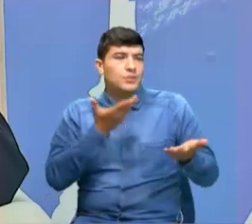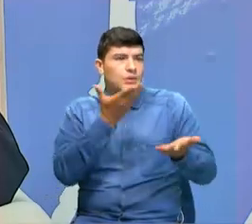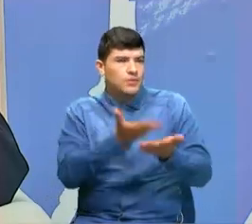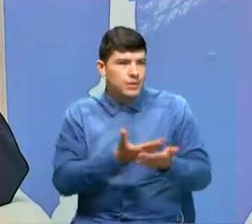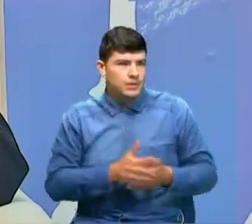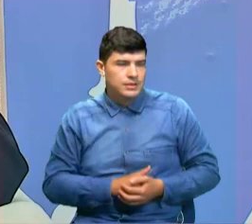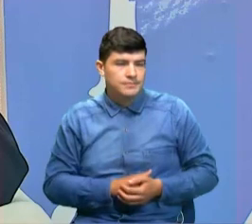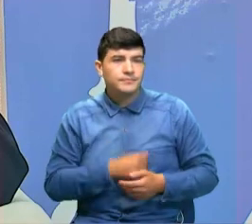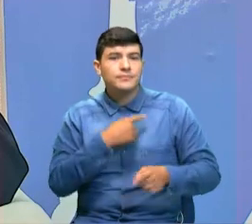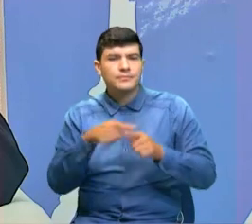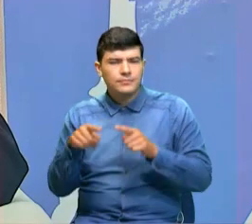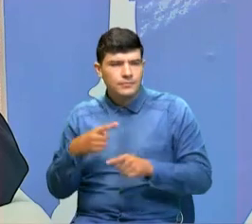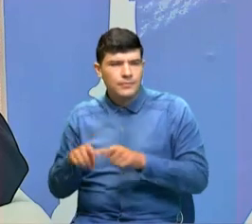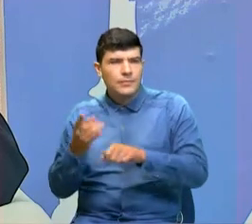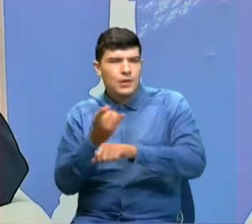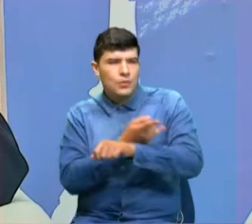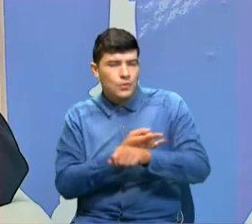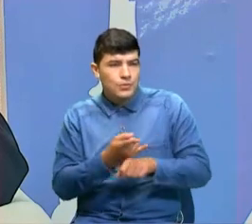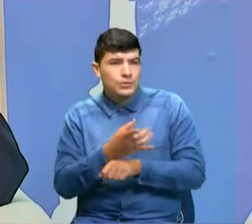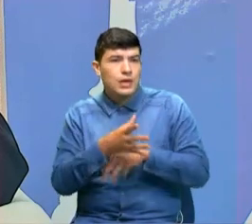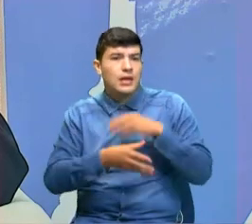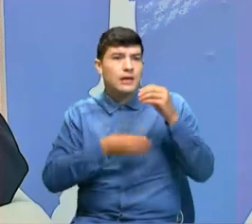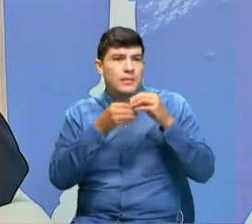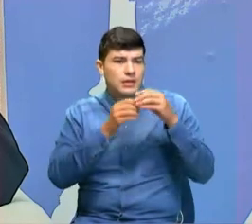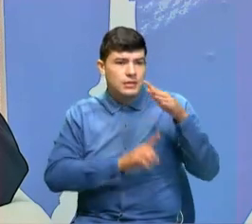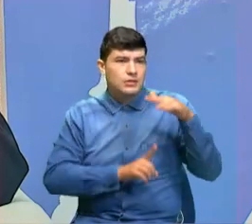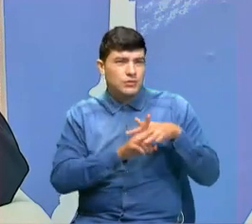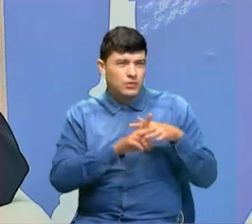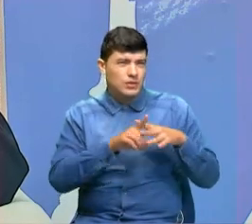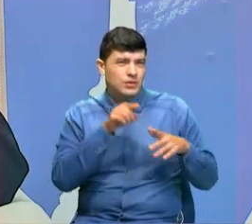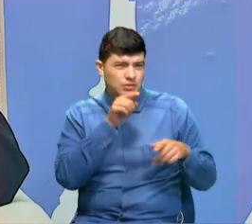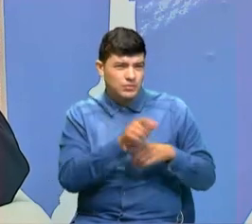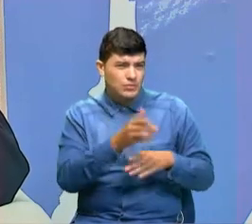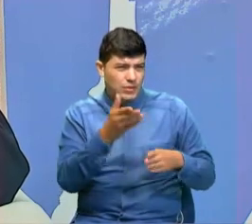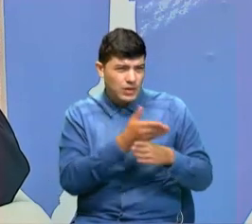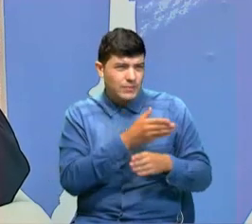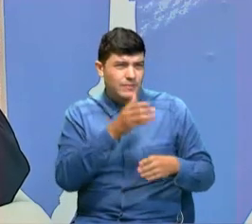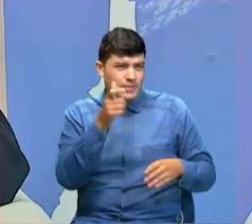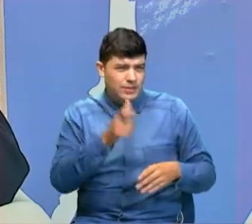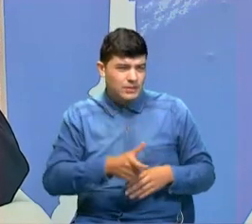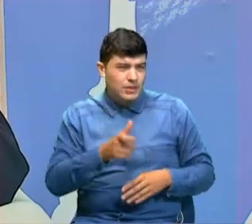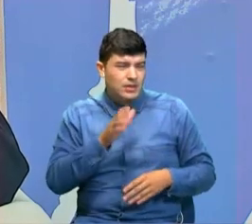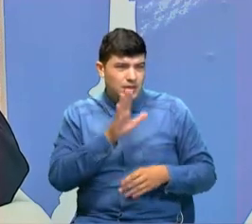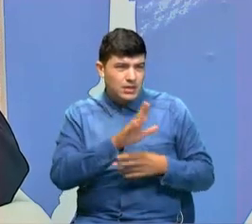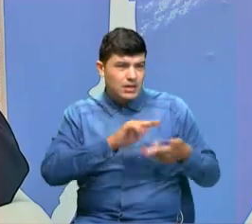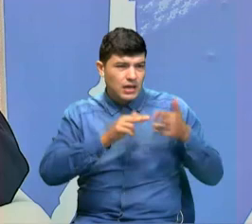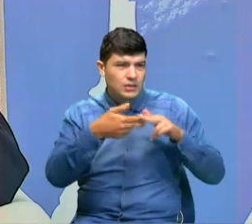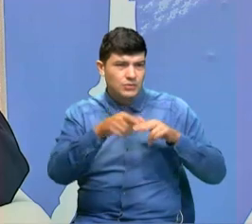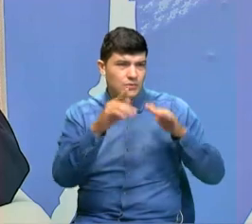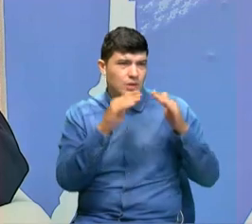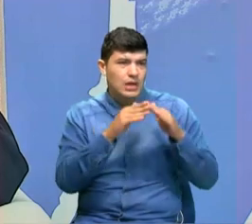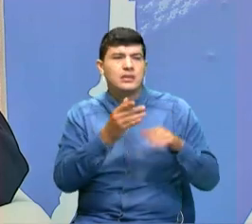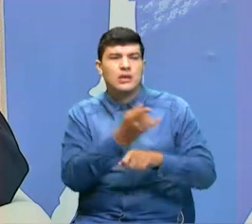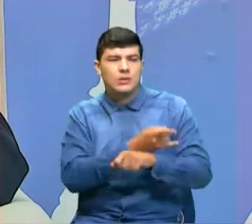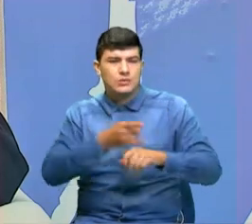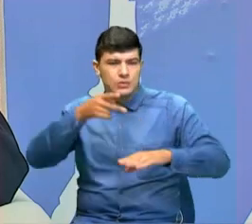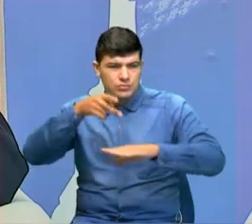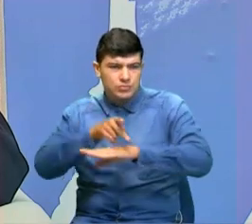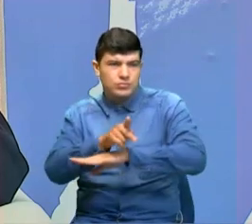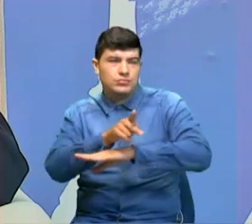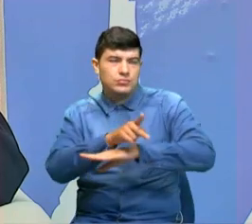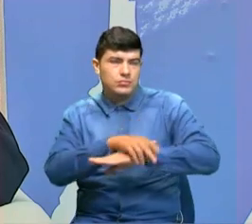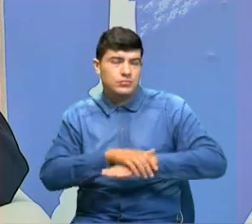los diferentes usos y dado el origen del que tiene en este caso el caballero con respecto a su apartamento y el uso de